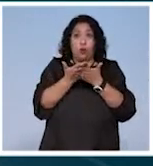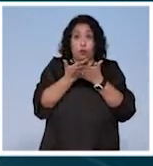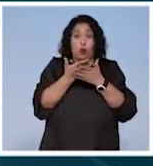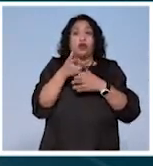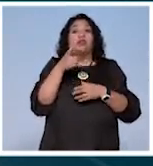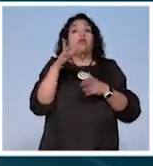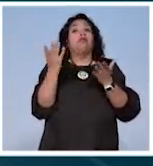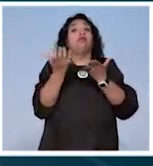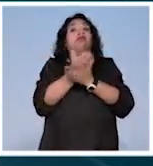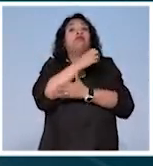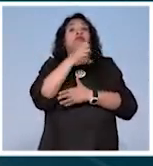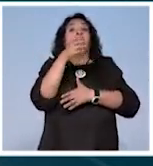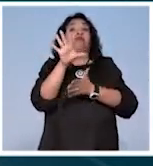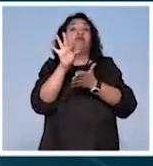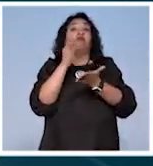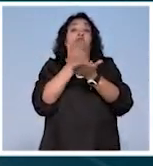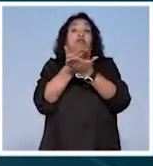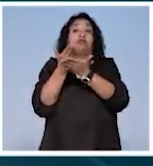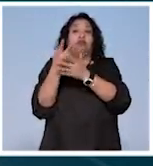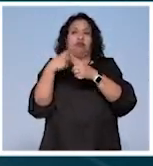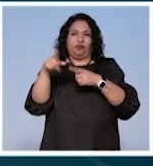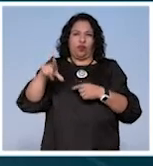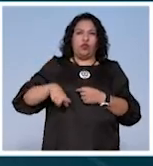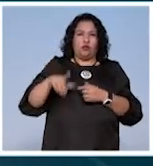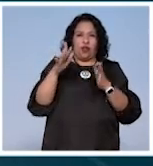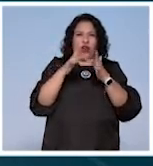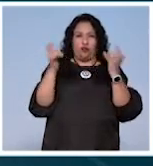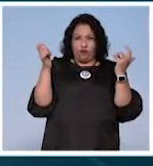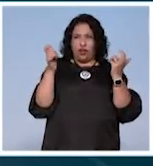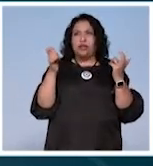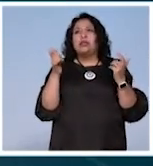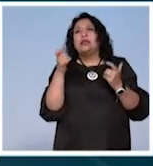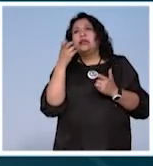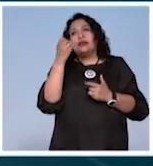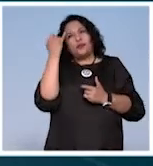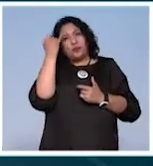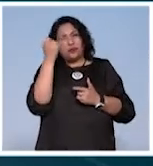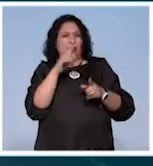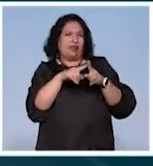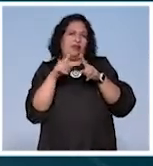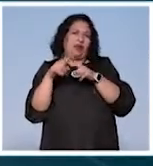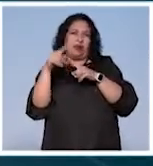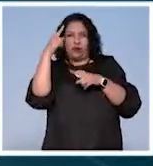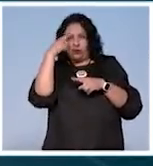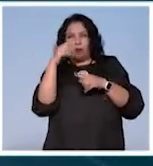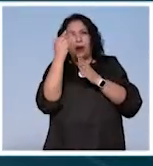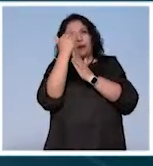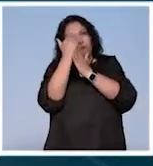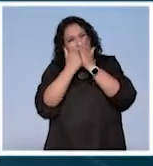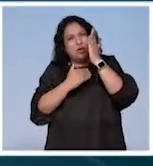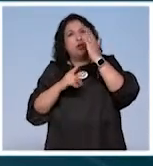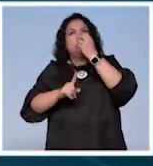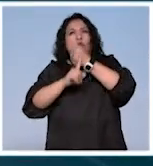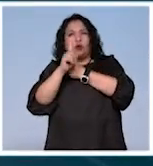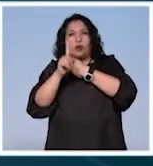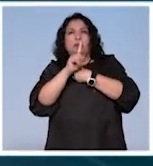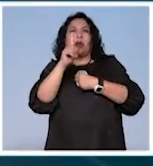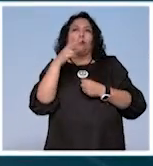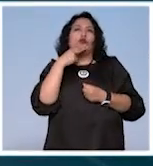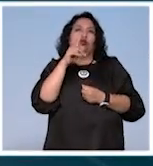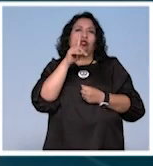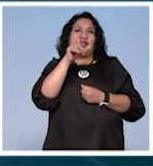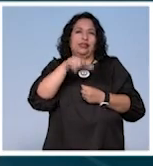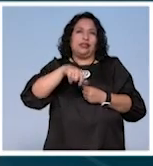fue la ganadora de la convocatoria que el gobierno francés lanzó como una de varias medidas para reducir el impacto de los textiles